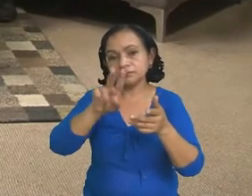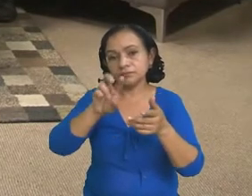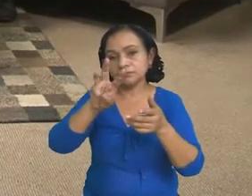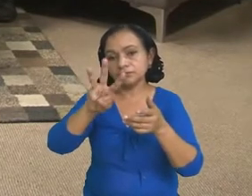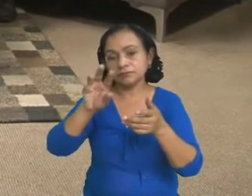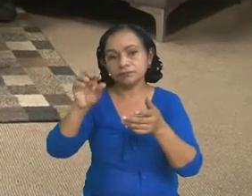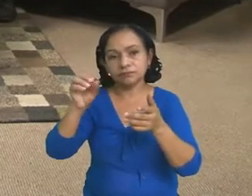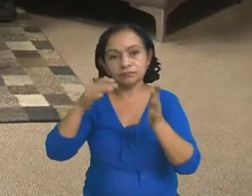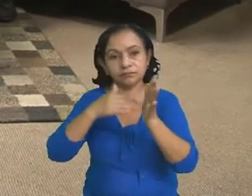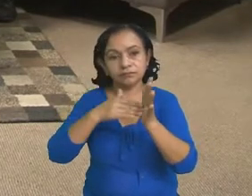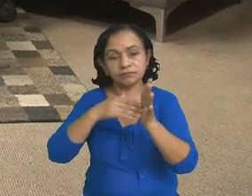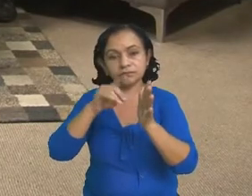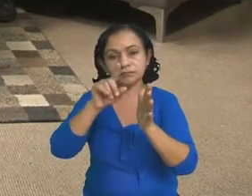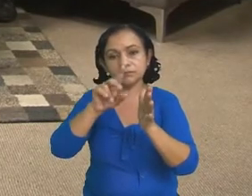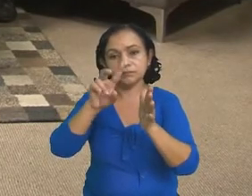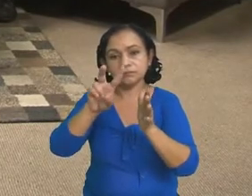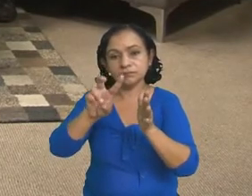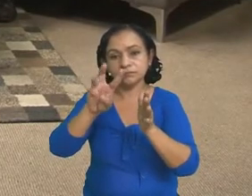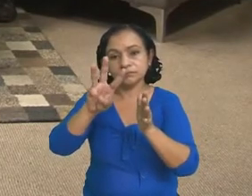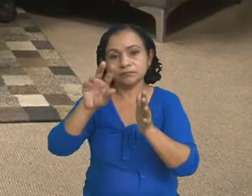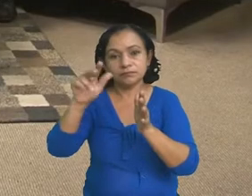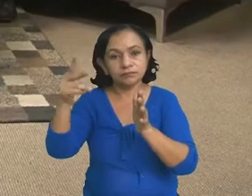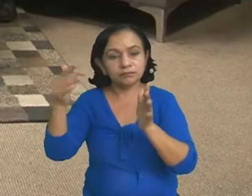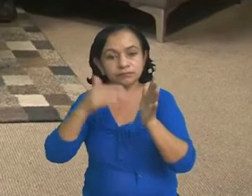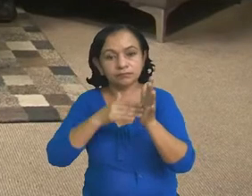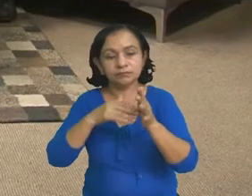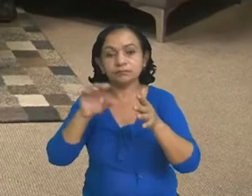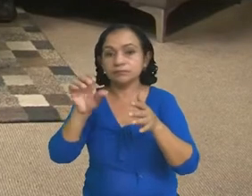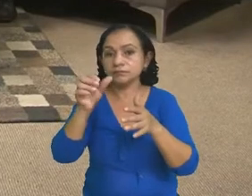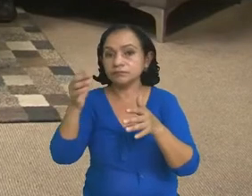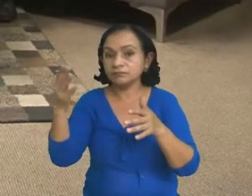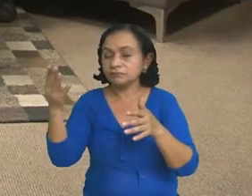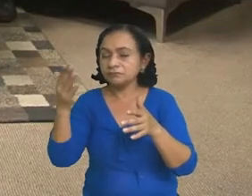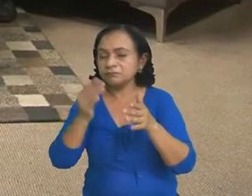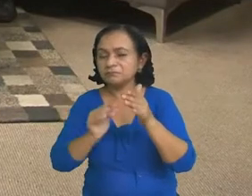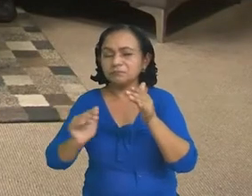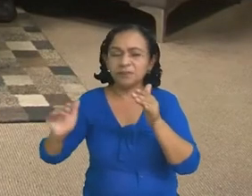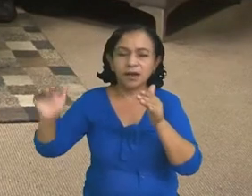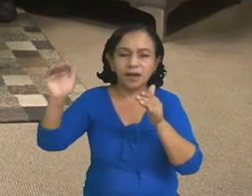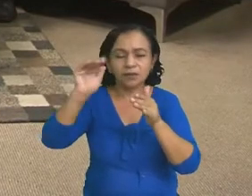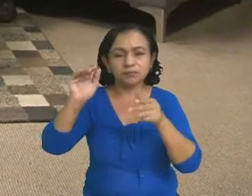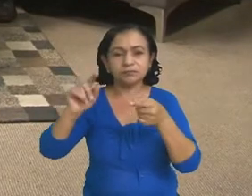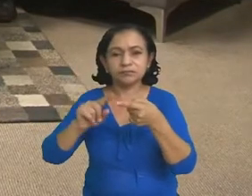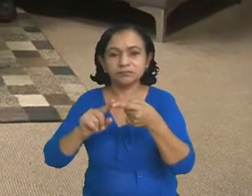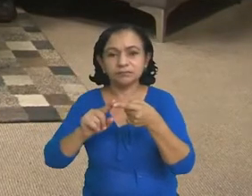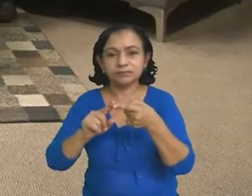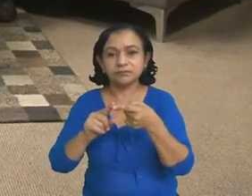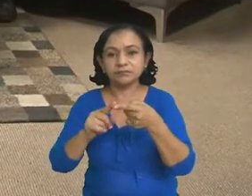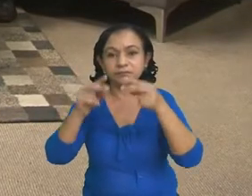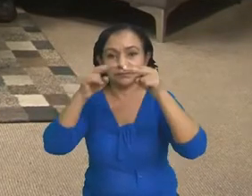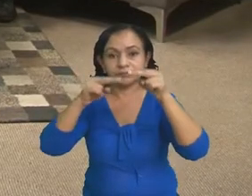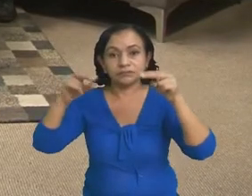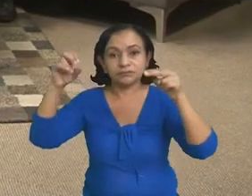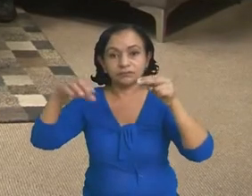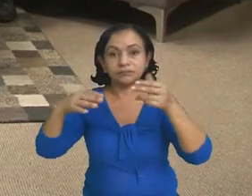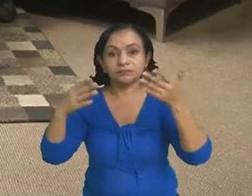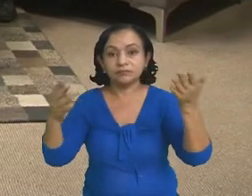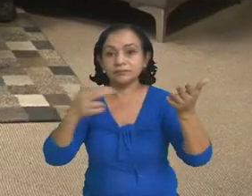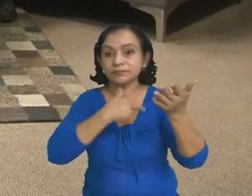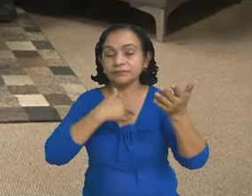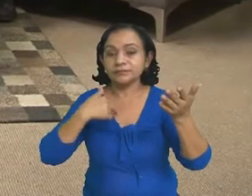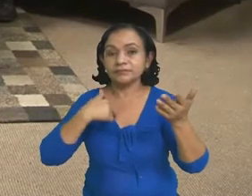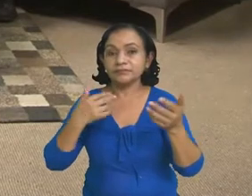voltios, 138.000 voltios y 69.000 voltios, es armar un sistema